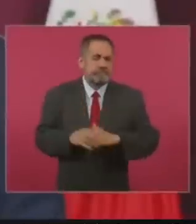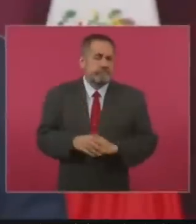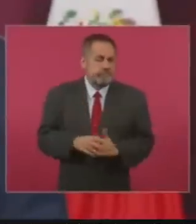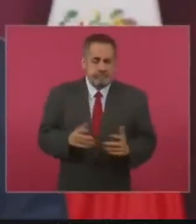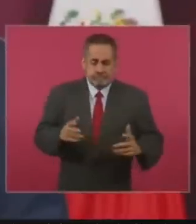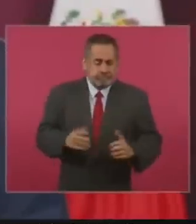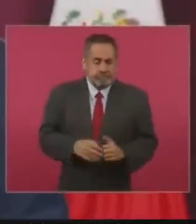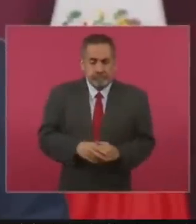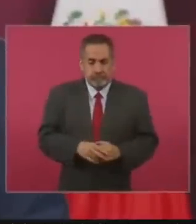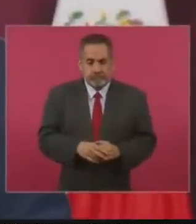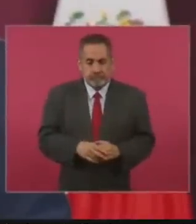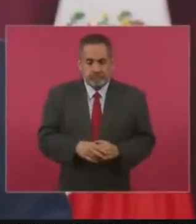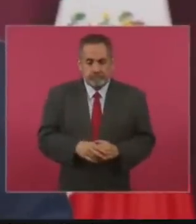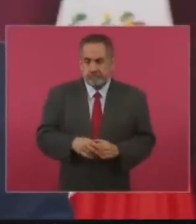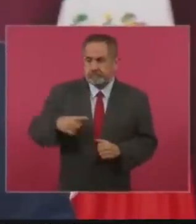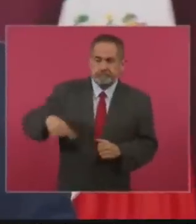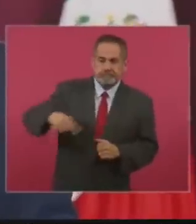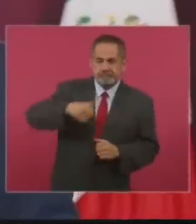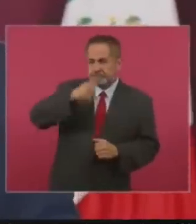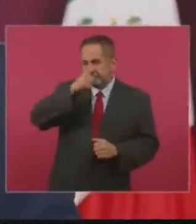no hubo protestas